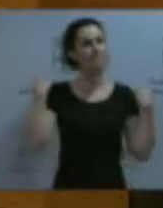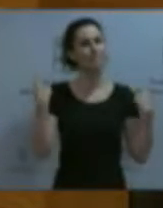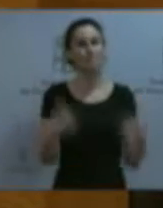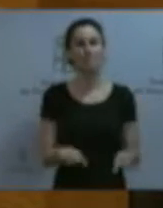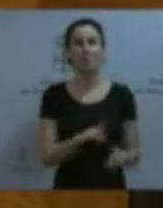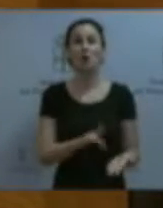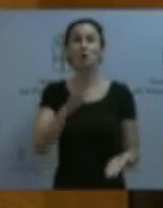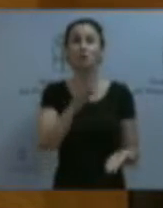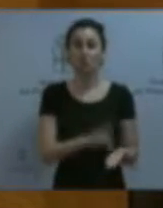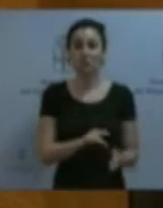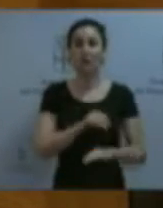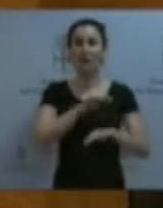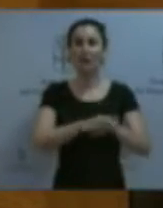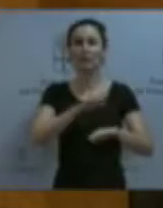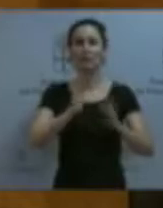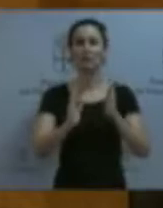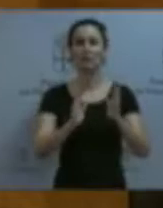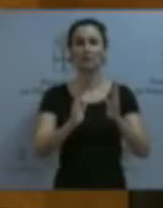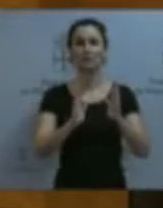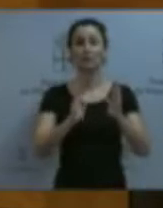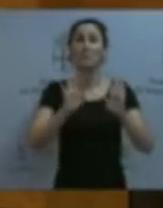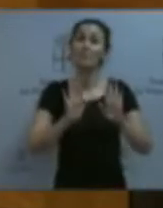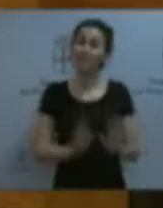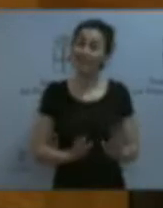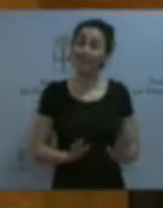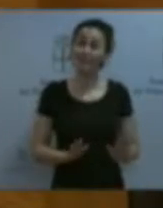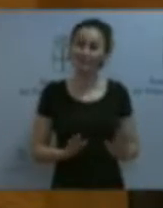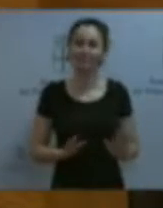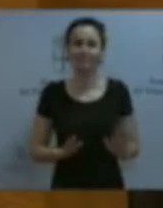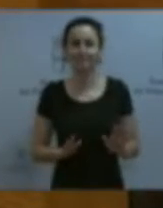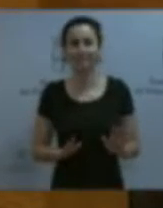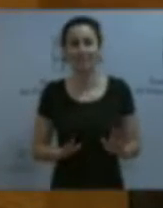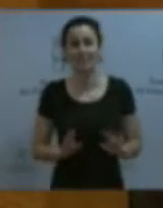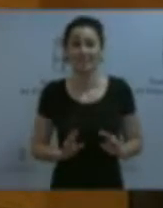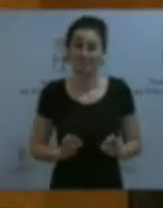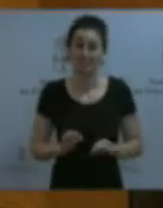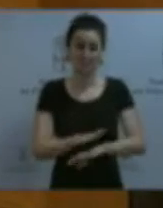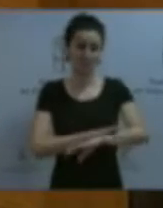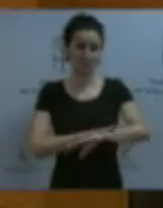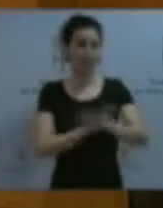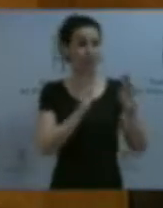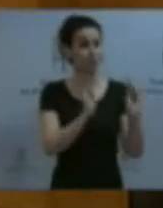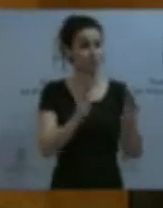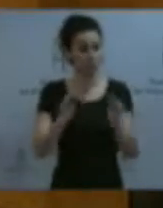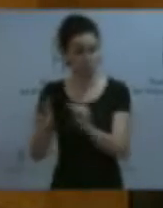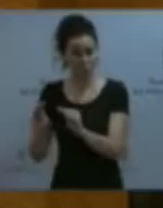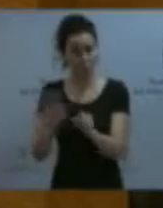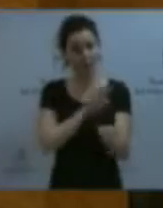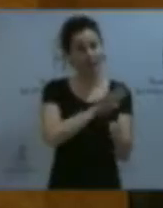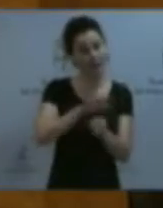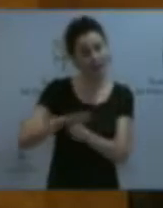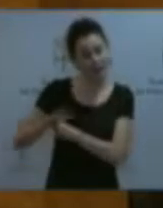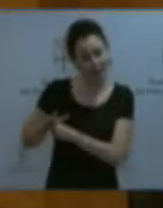en X tiempo. Sin embargo, esto tuvo interpretándose por la su administración en muchas áreas